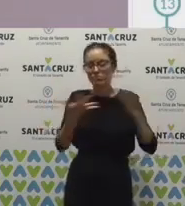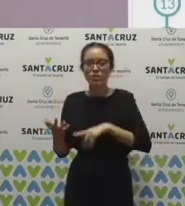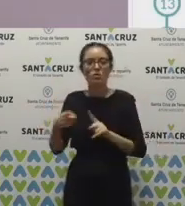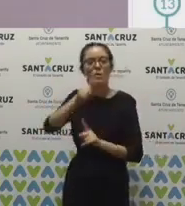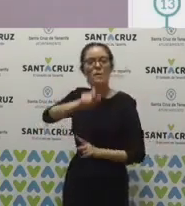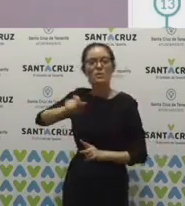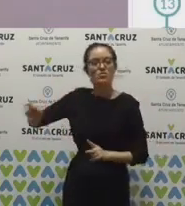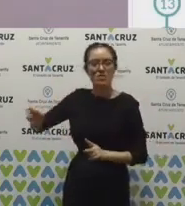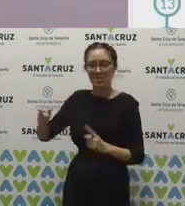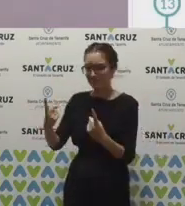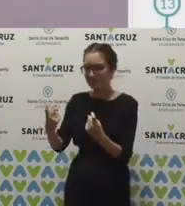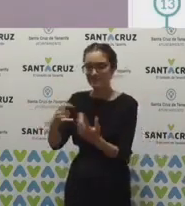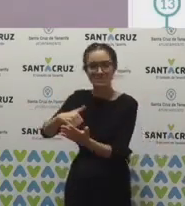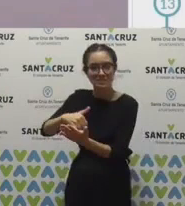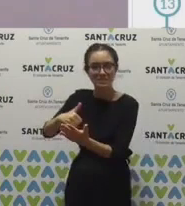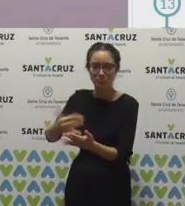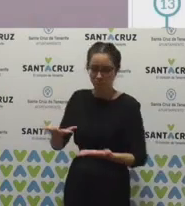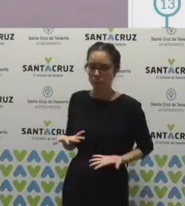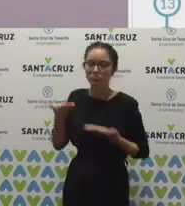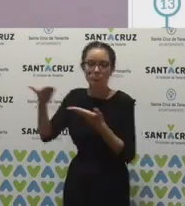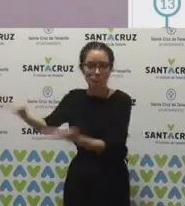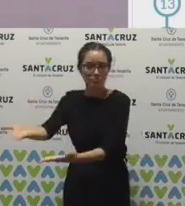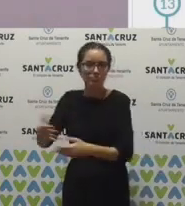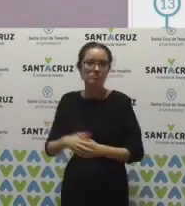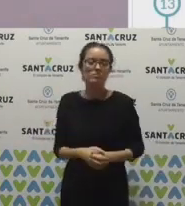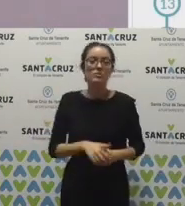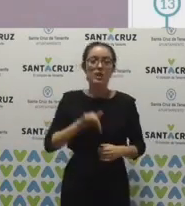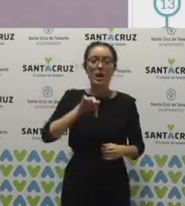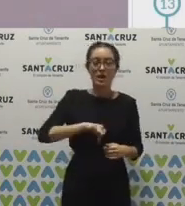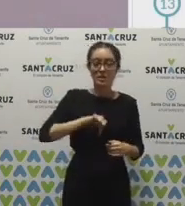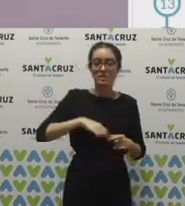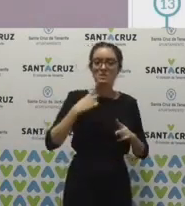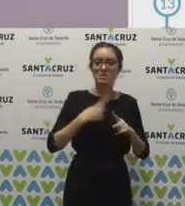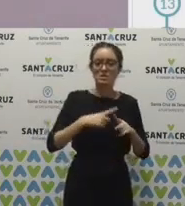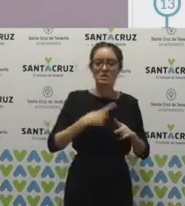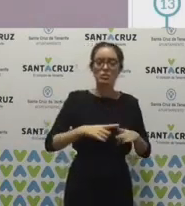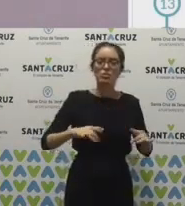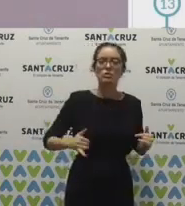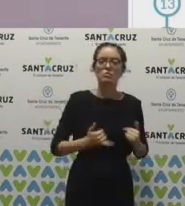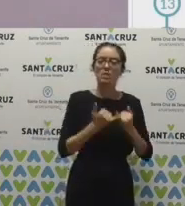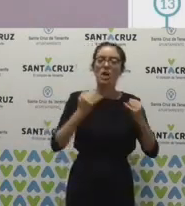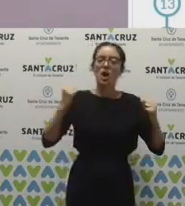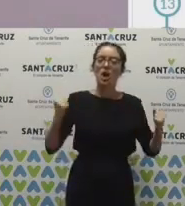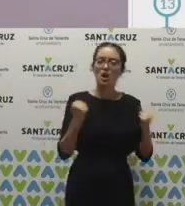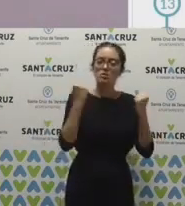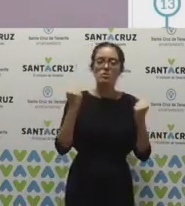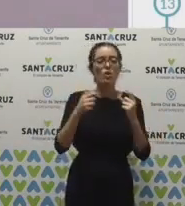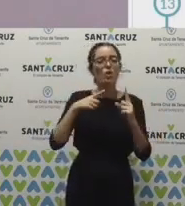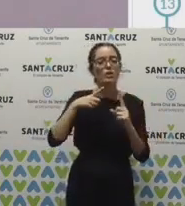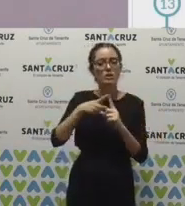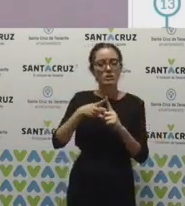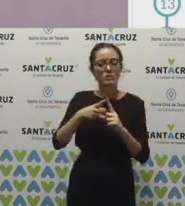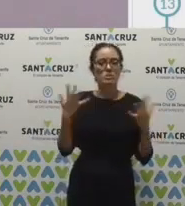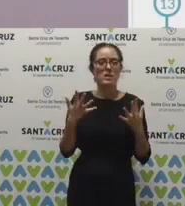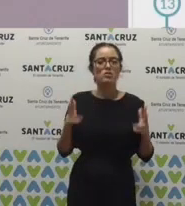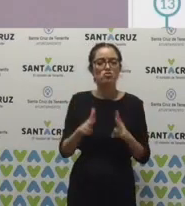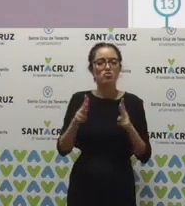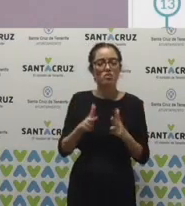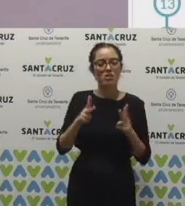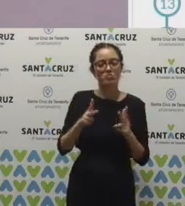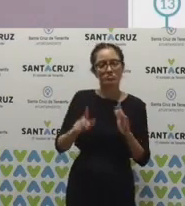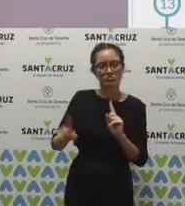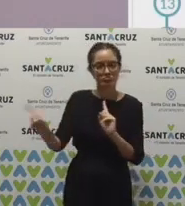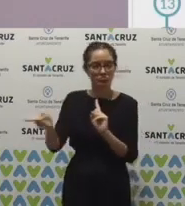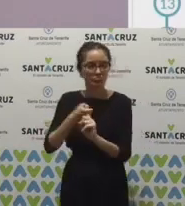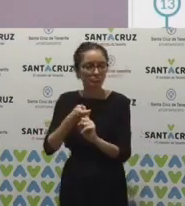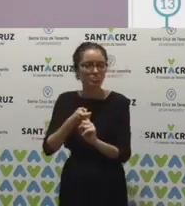en este sentido de santa cruz de tenerife ha respondido con actuaciones para tratar de paliar esta situación de emergencia social mediante